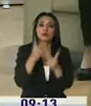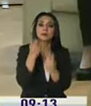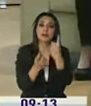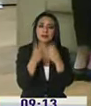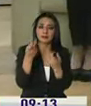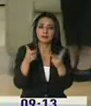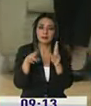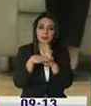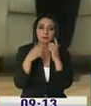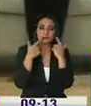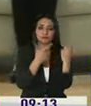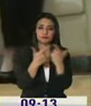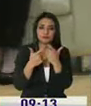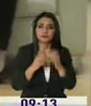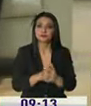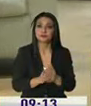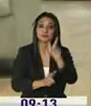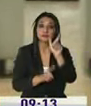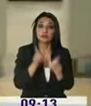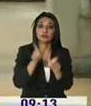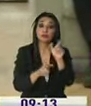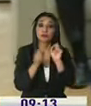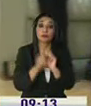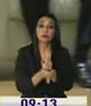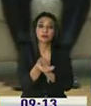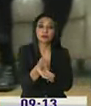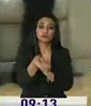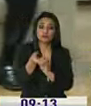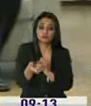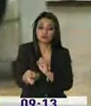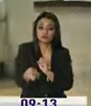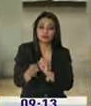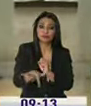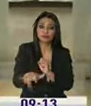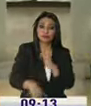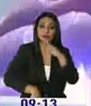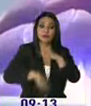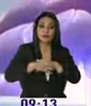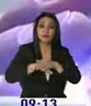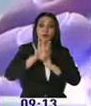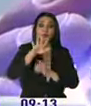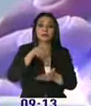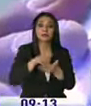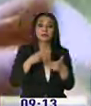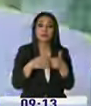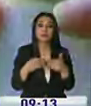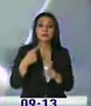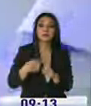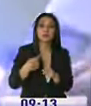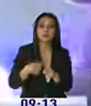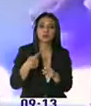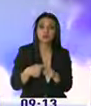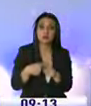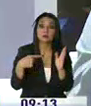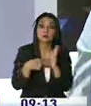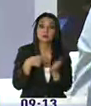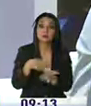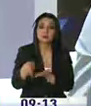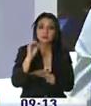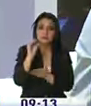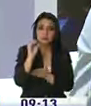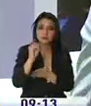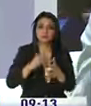Detallaron también que las personas podrán retirar de ventanillas o cajeros hasta $4,000 mensuales, exentas de impuesto.